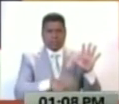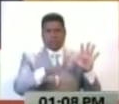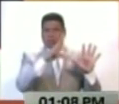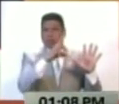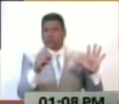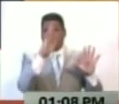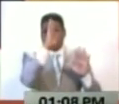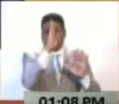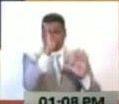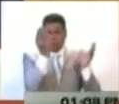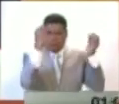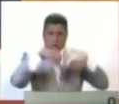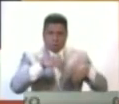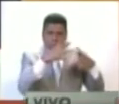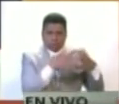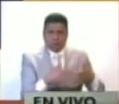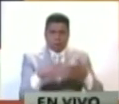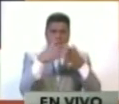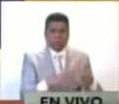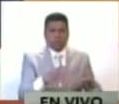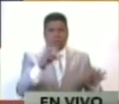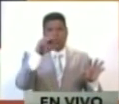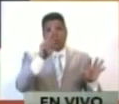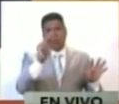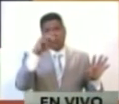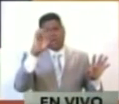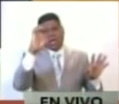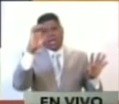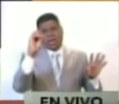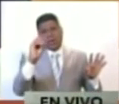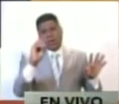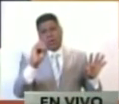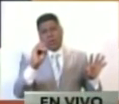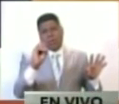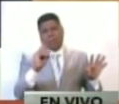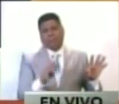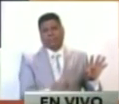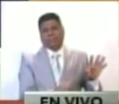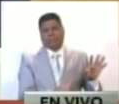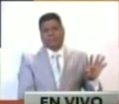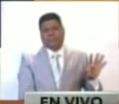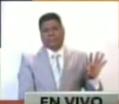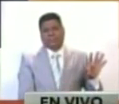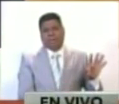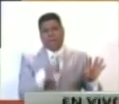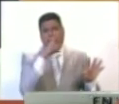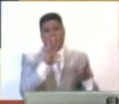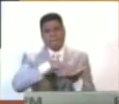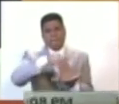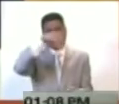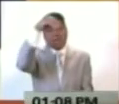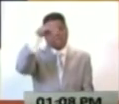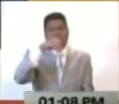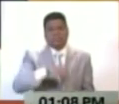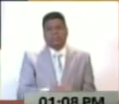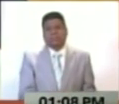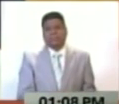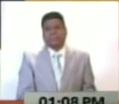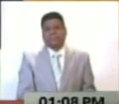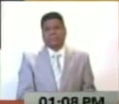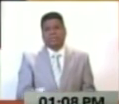en el marco de la UNESCO en París y en el marco de la ONU en Kenia. De tal forma que la diplomacia bolivariana de